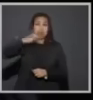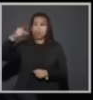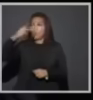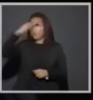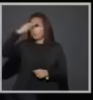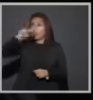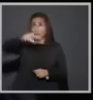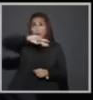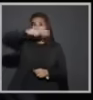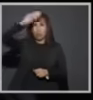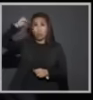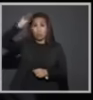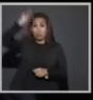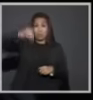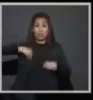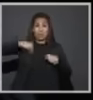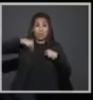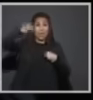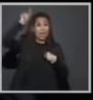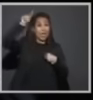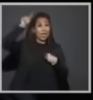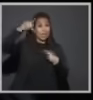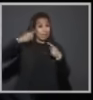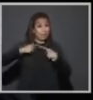ahí los campesinos